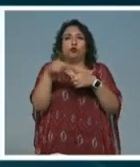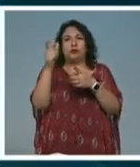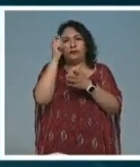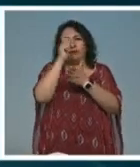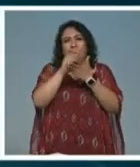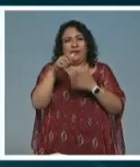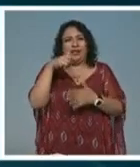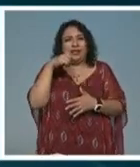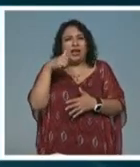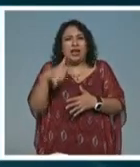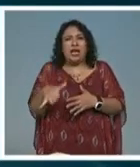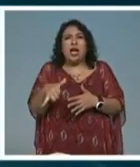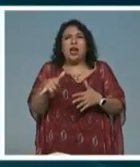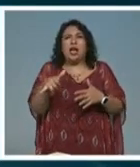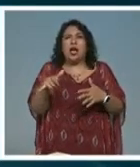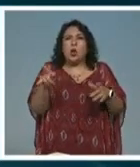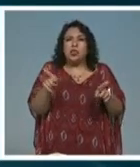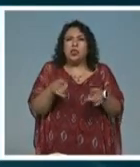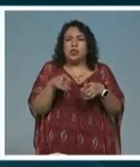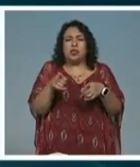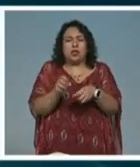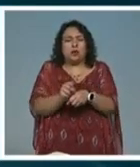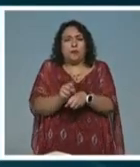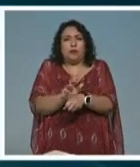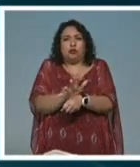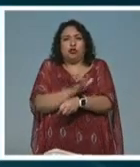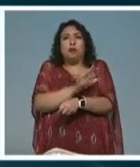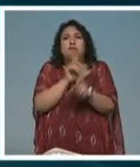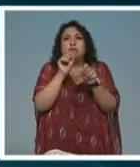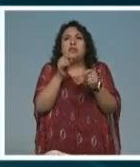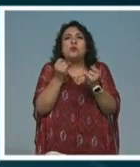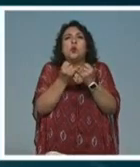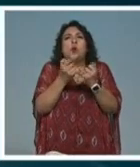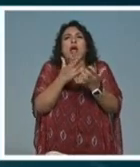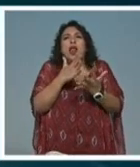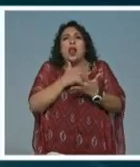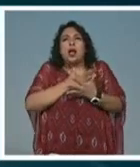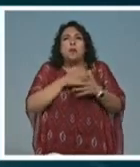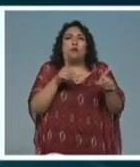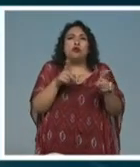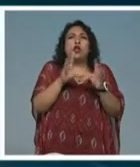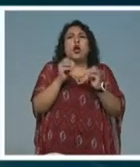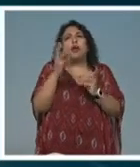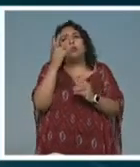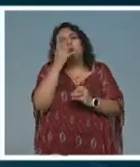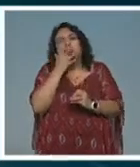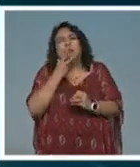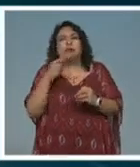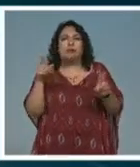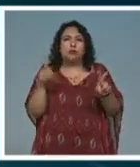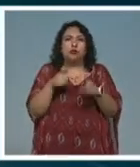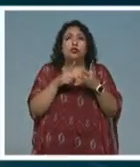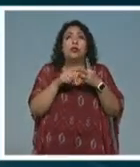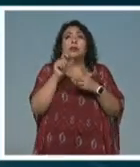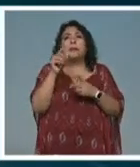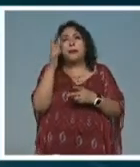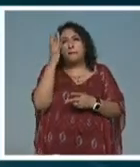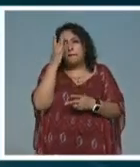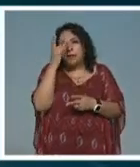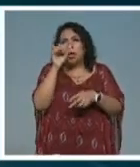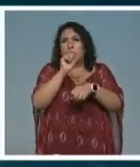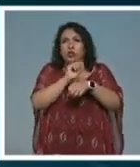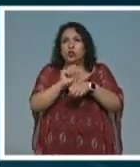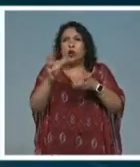compositor italiano con cada fibra de su cuerpo. Lo mismo en los pasajes apasionantes, como en los tiernos melismas, así como en los mágicos y